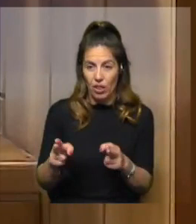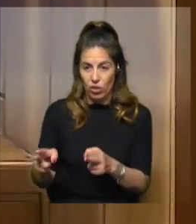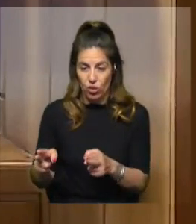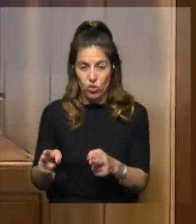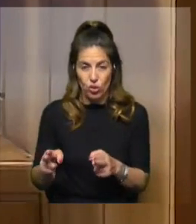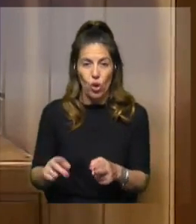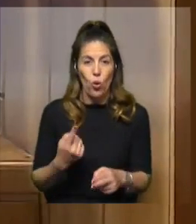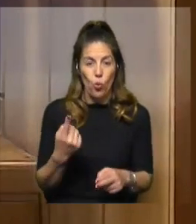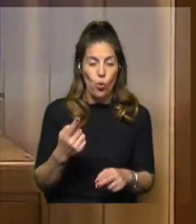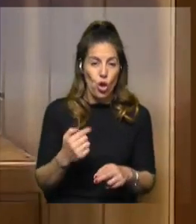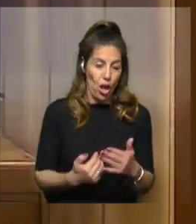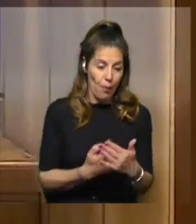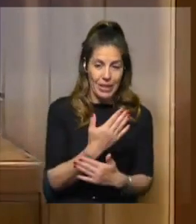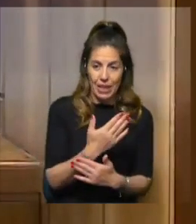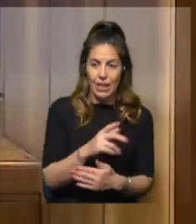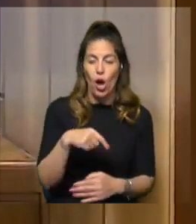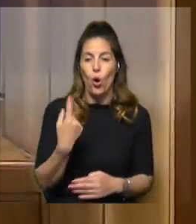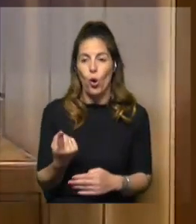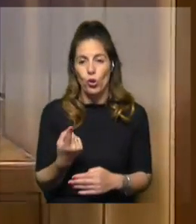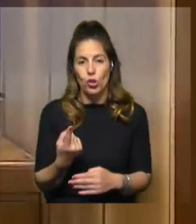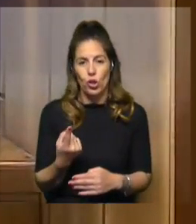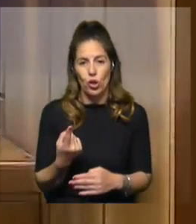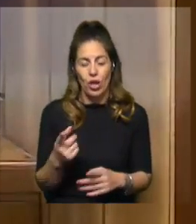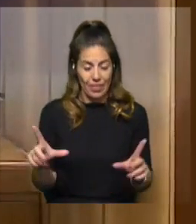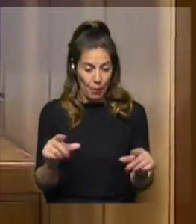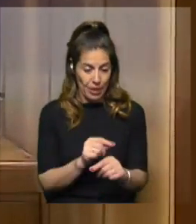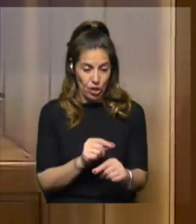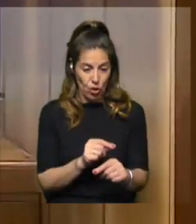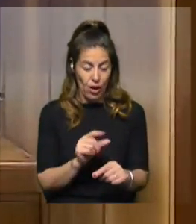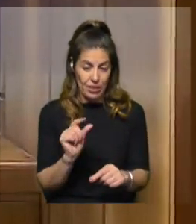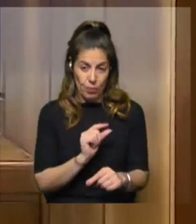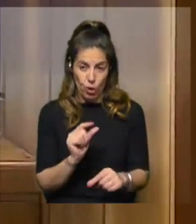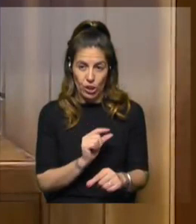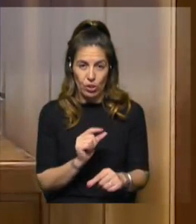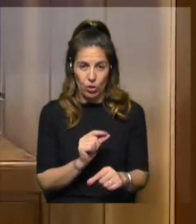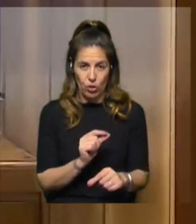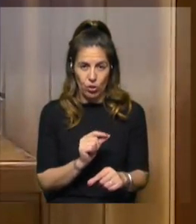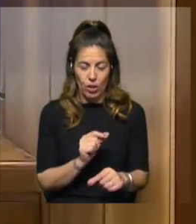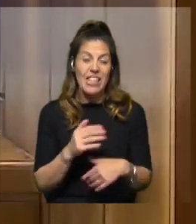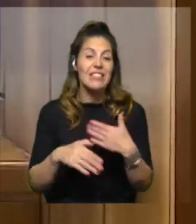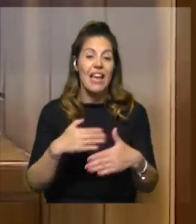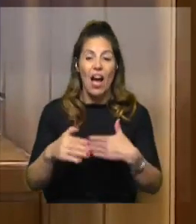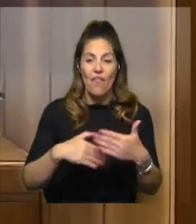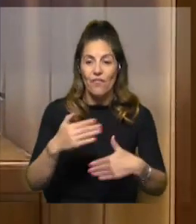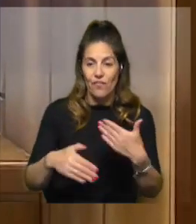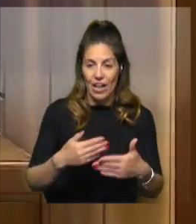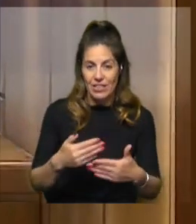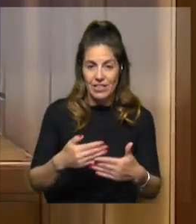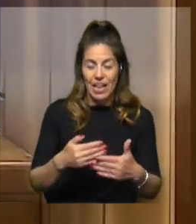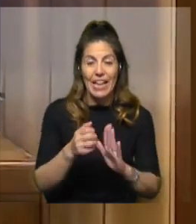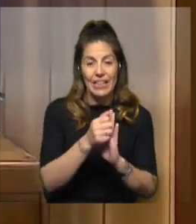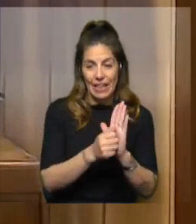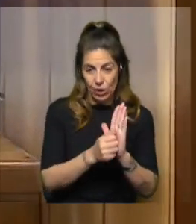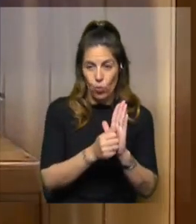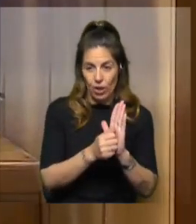a primera hora de la mañana, otro hace que culminó. Hace unos minutos nada más se avanza entonces en este articulado